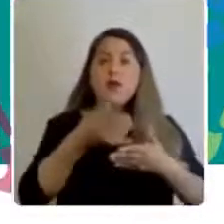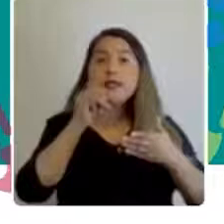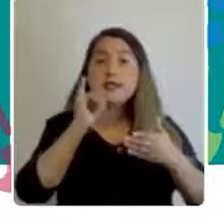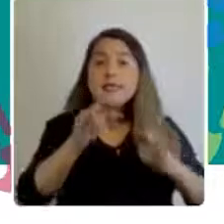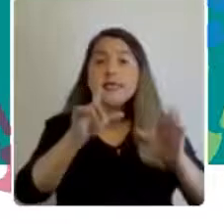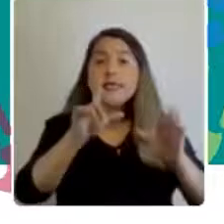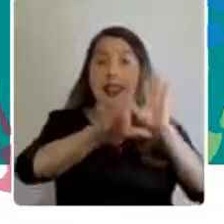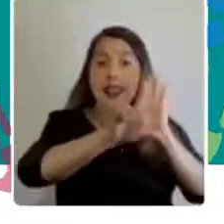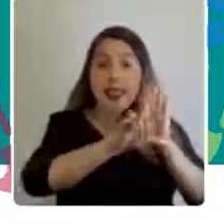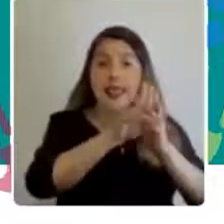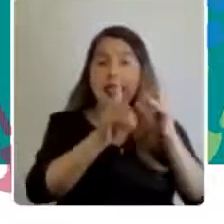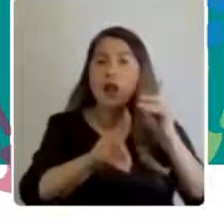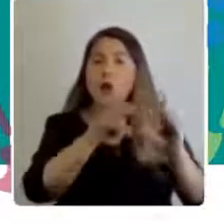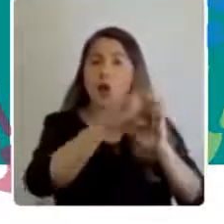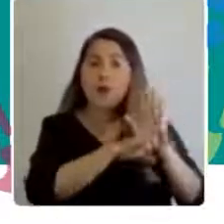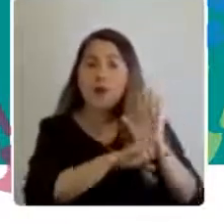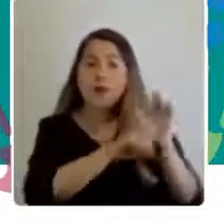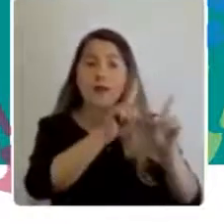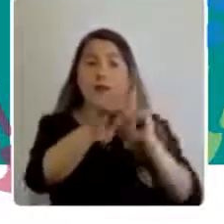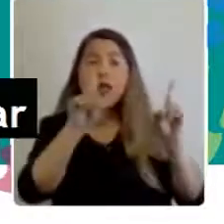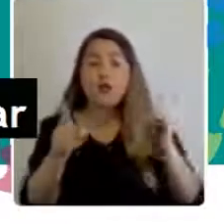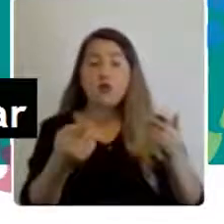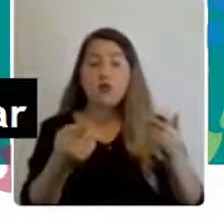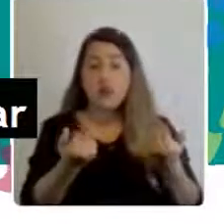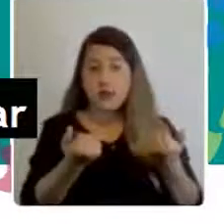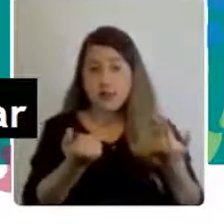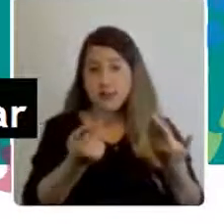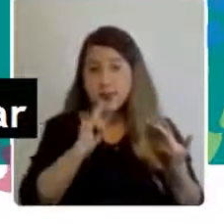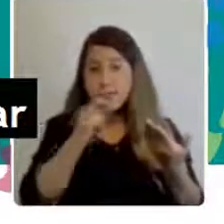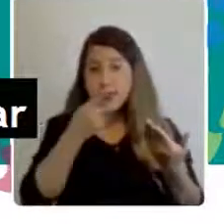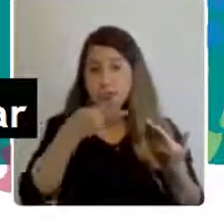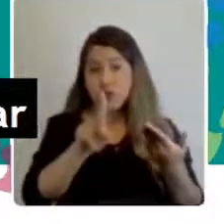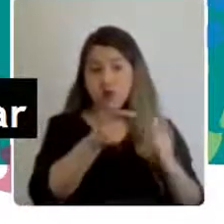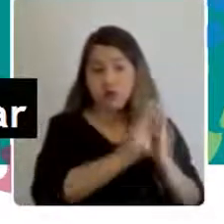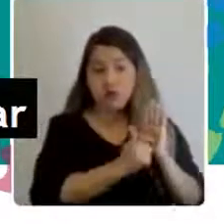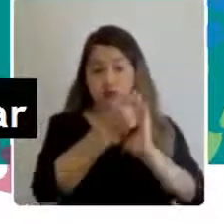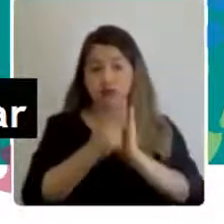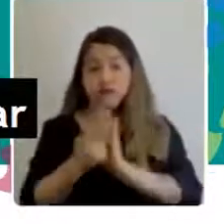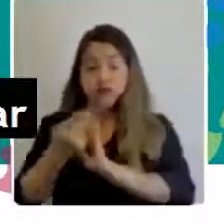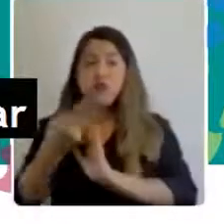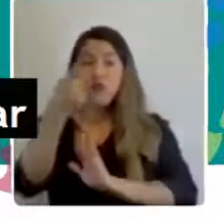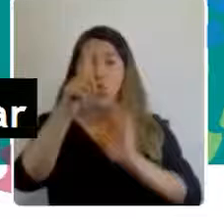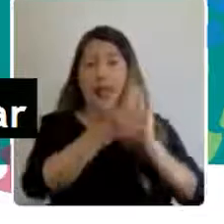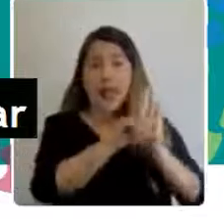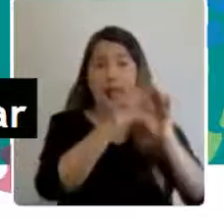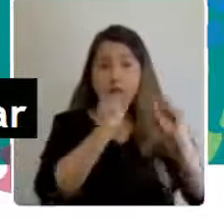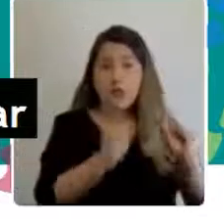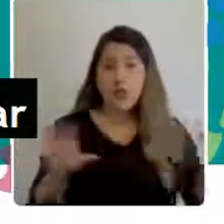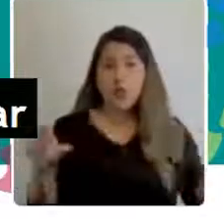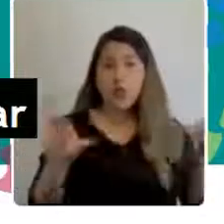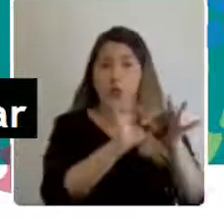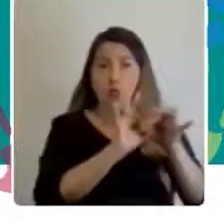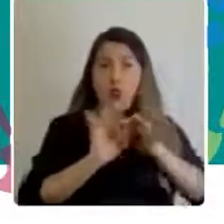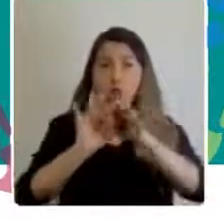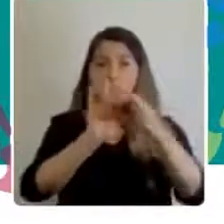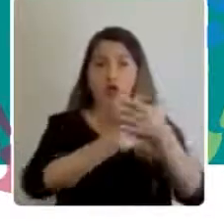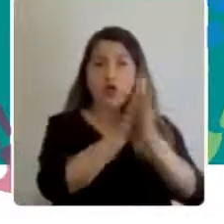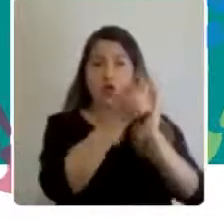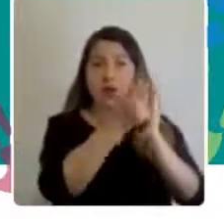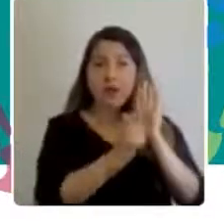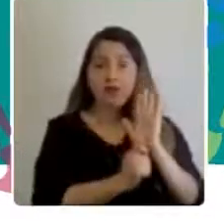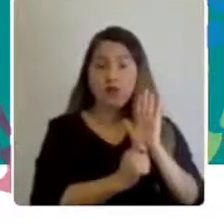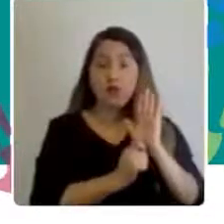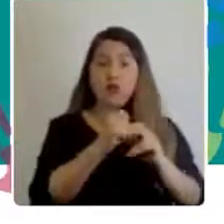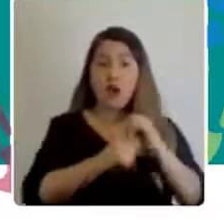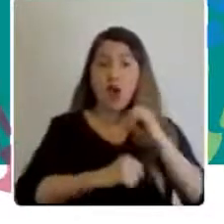o los programas, cada uno necesita su presupuesto diferenciado. ¿Una pura ley podría permitir articular mejor los presupuestos anuales?